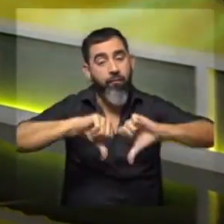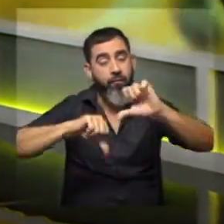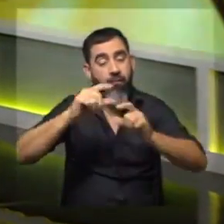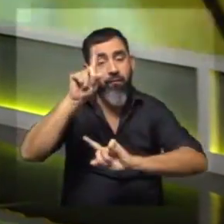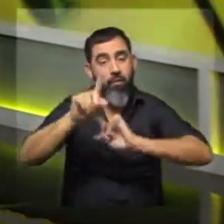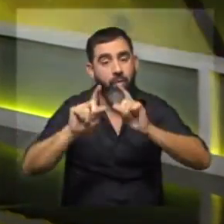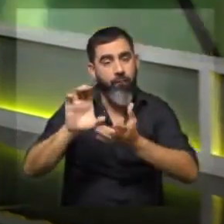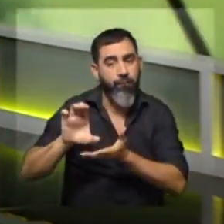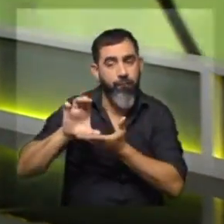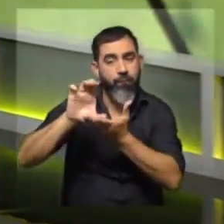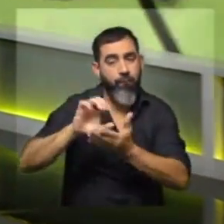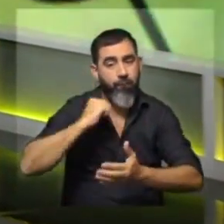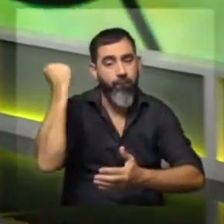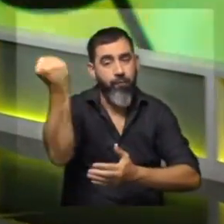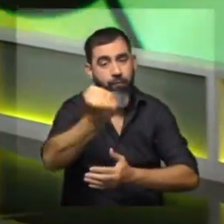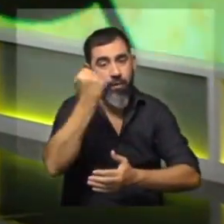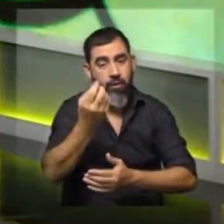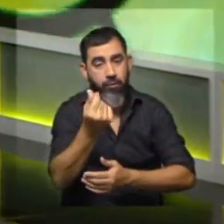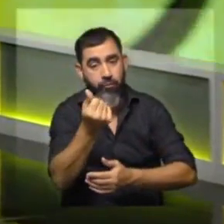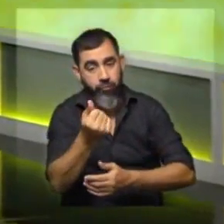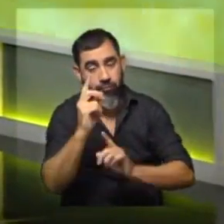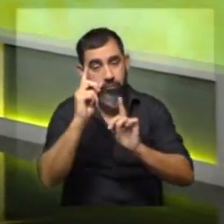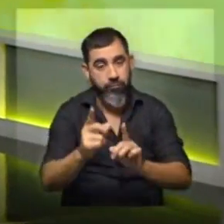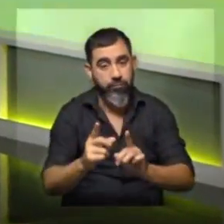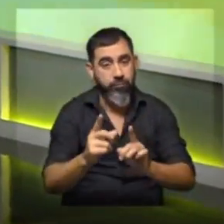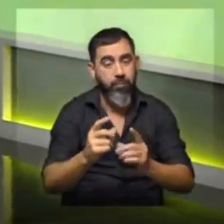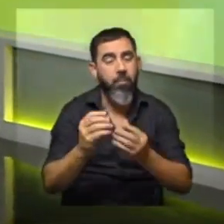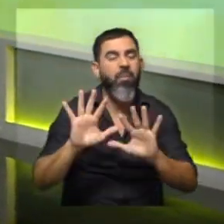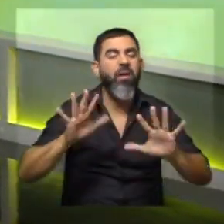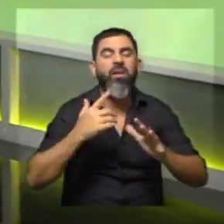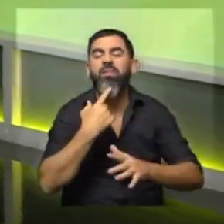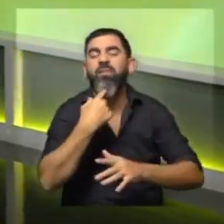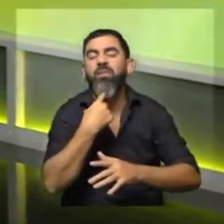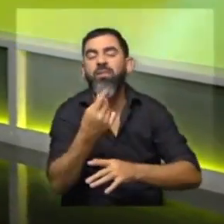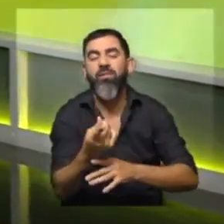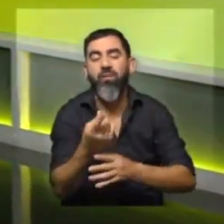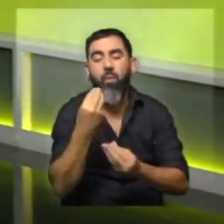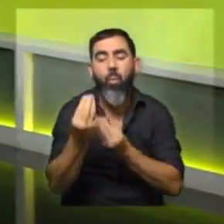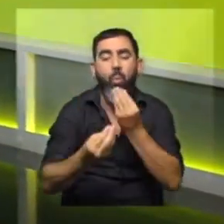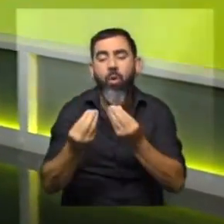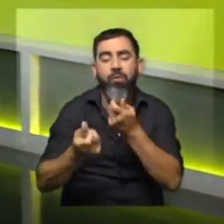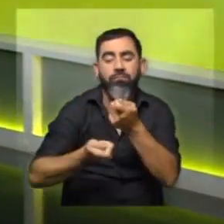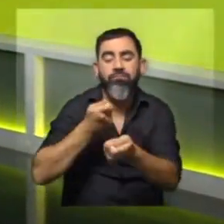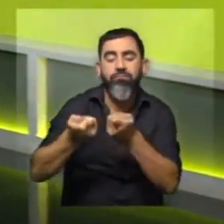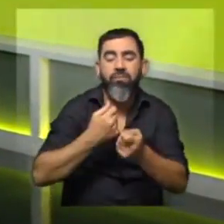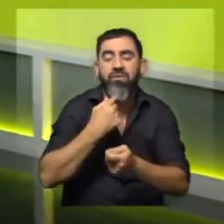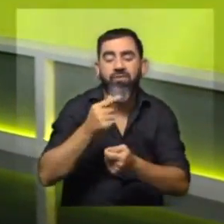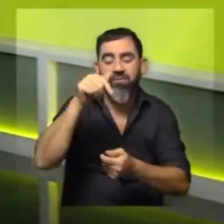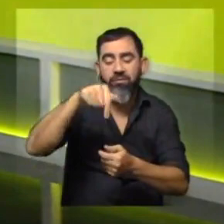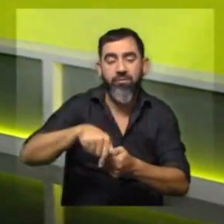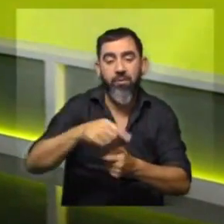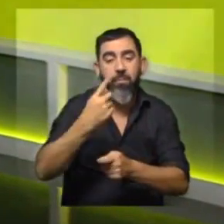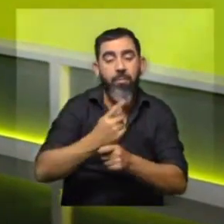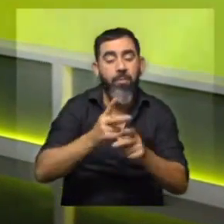una inversión muy importante de dinero y vamos a ver para qué sirve y cuáles van a ser las aplicaciones de este lugar. La